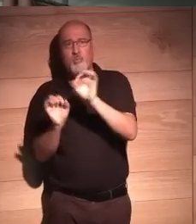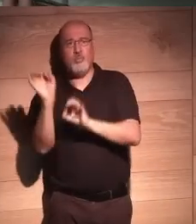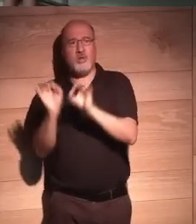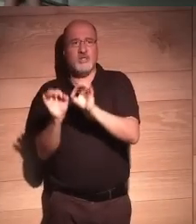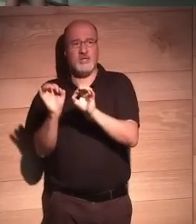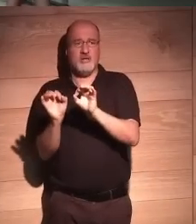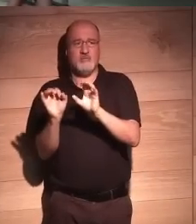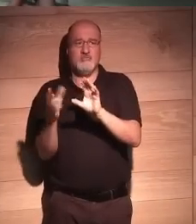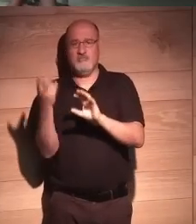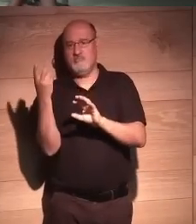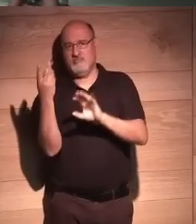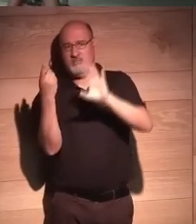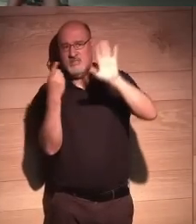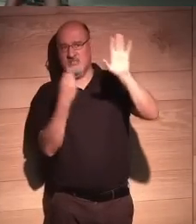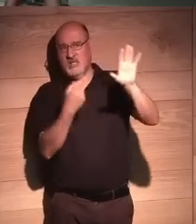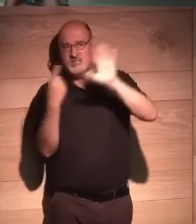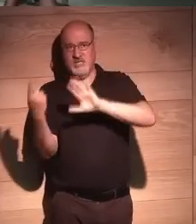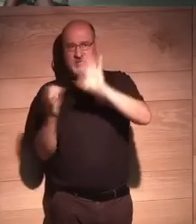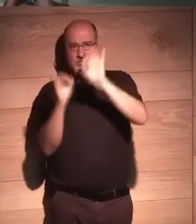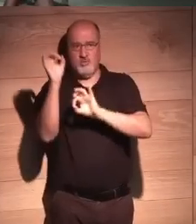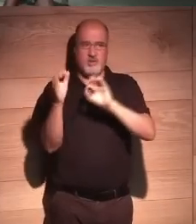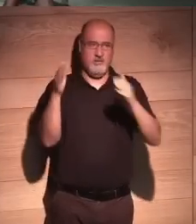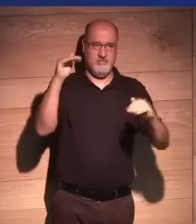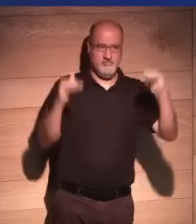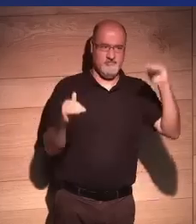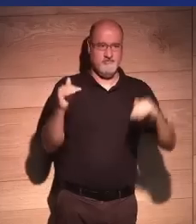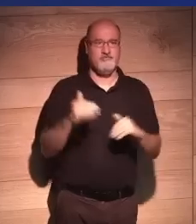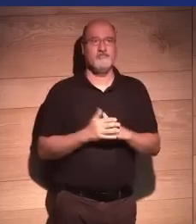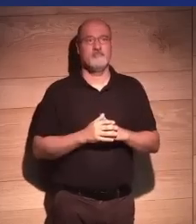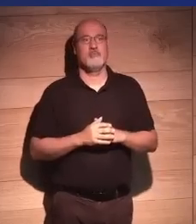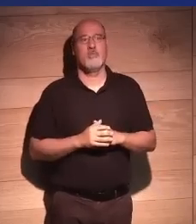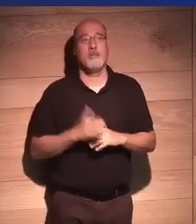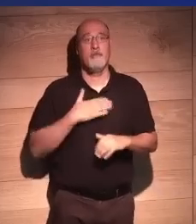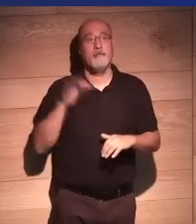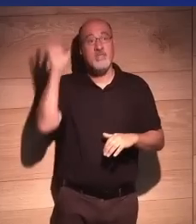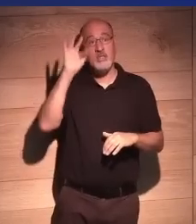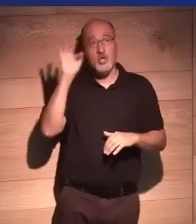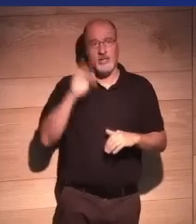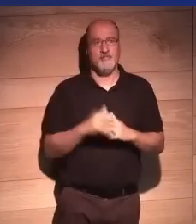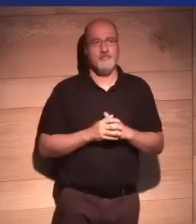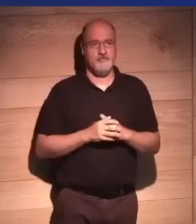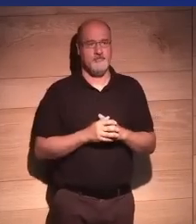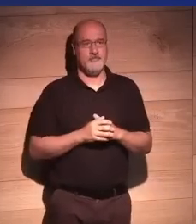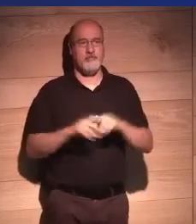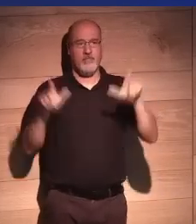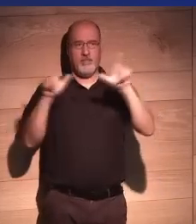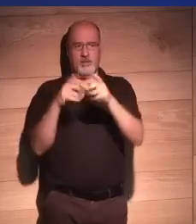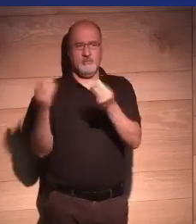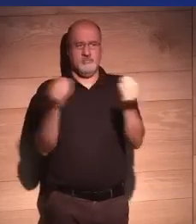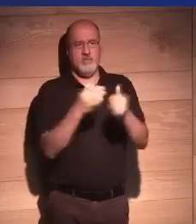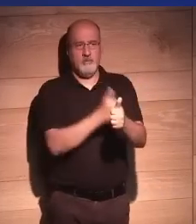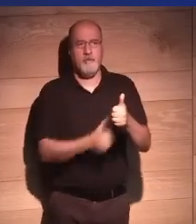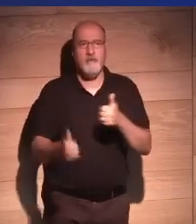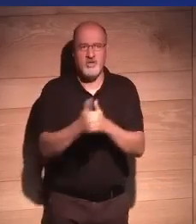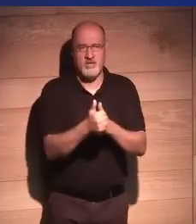de un 80 y otro estudio de un 66, hay estudios diversos. Esta es mi teoría. La tele generalista sigue